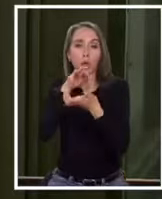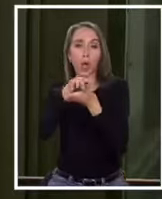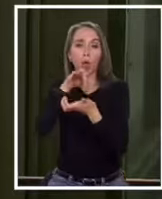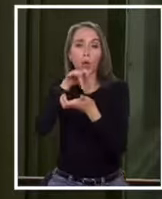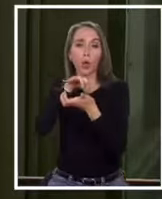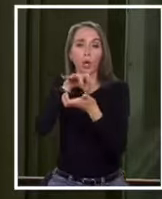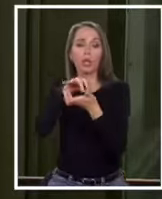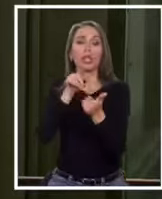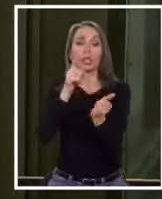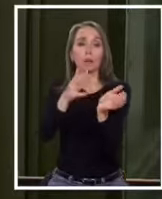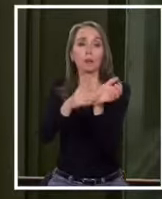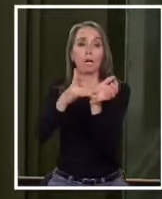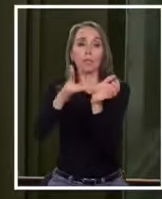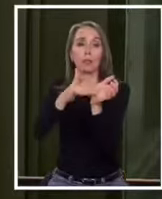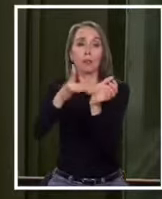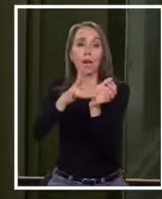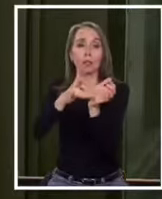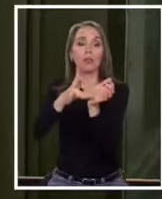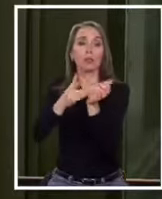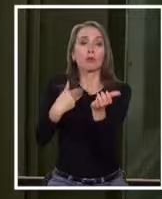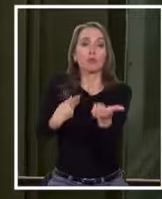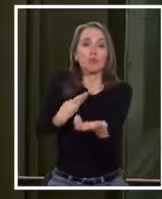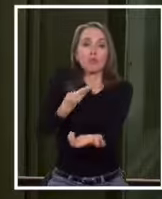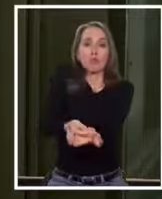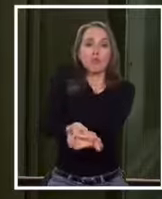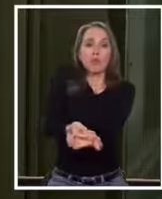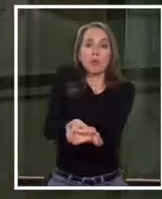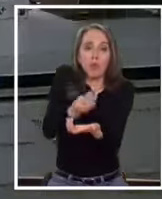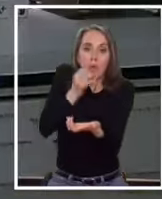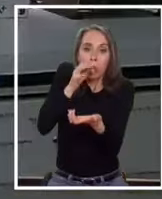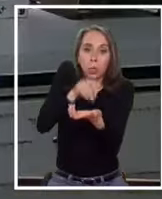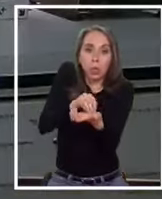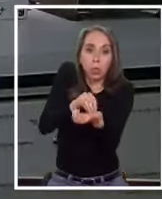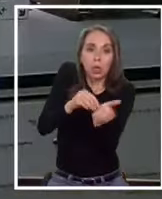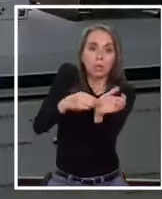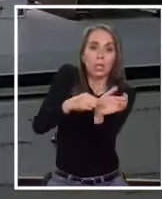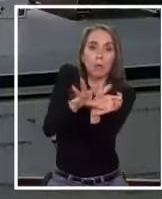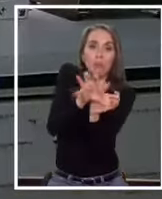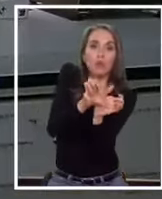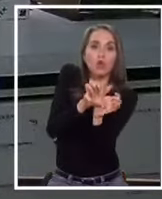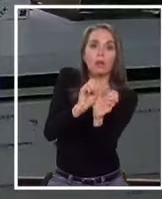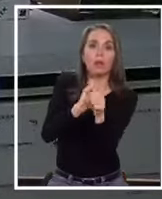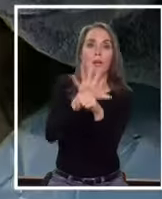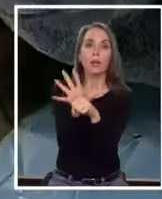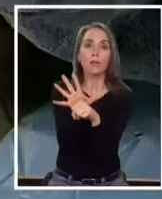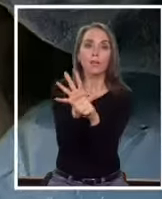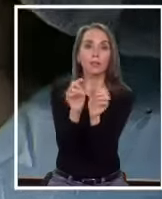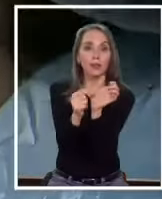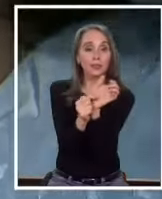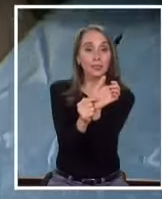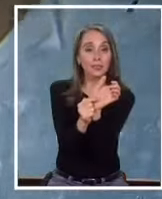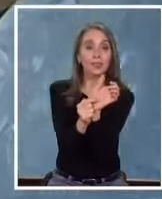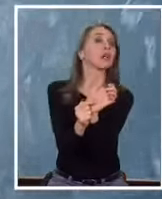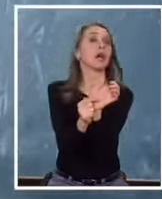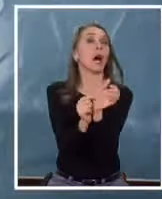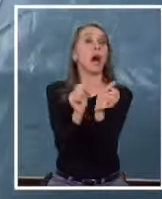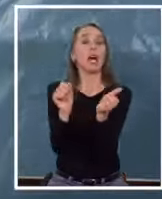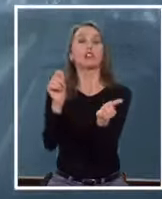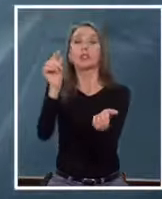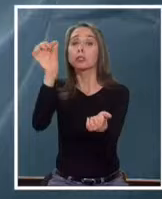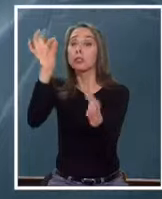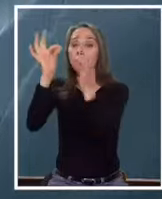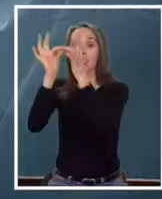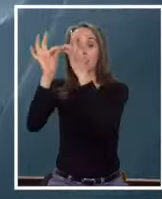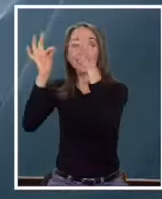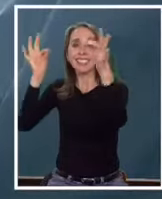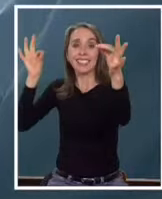al tocarlo, estamos transmitiendo el virus y podemos sobre la